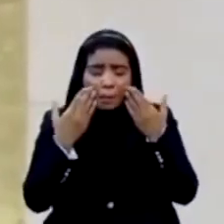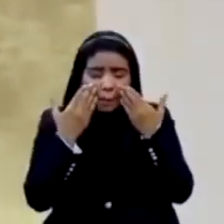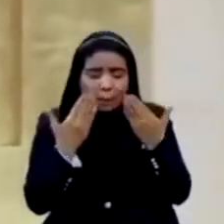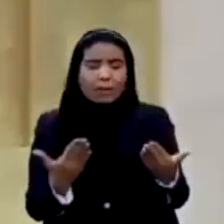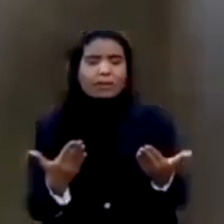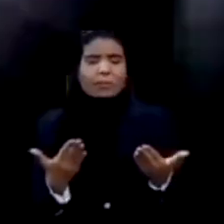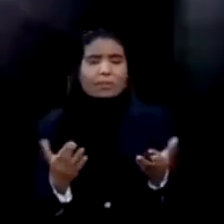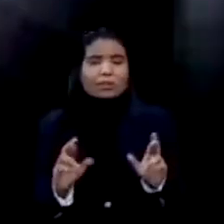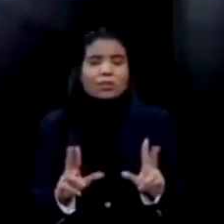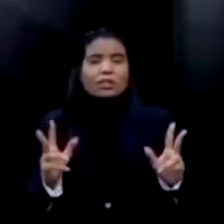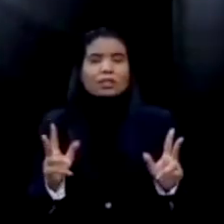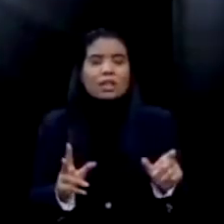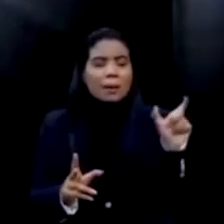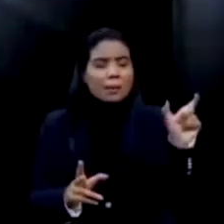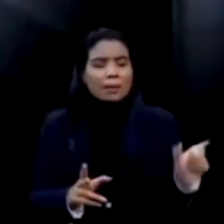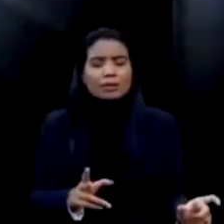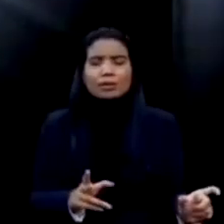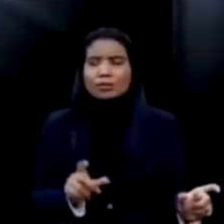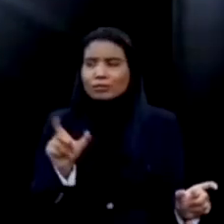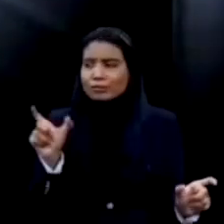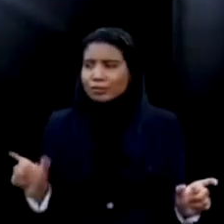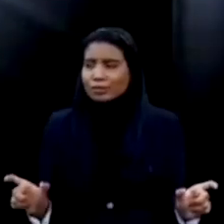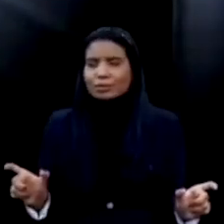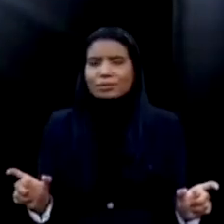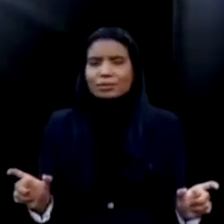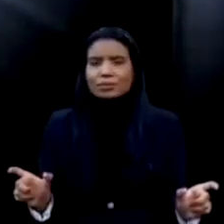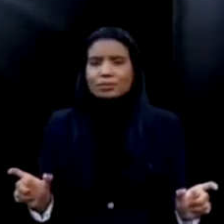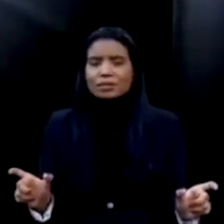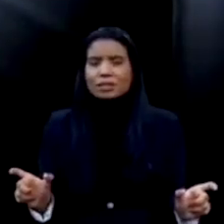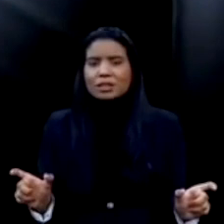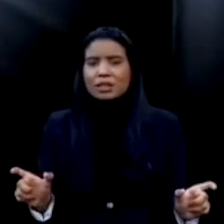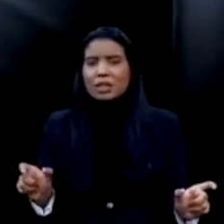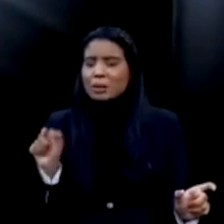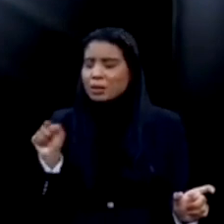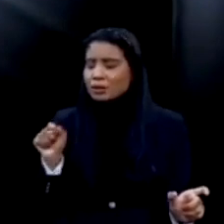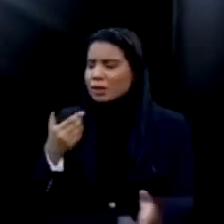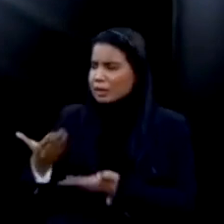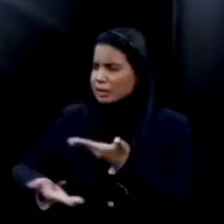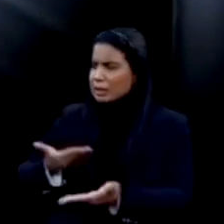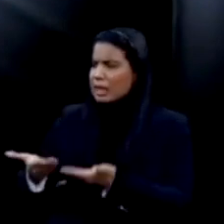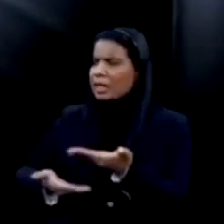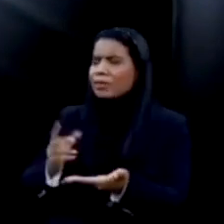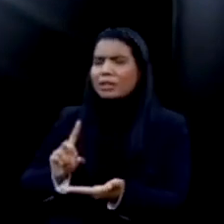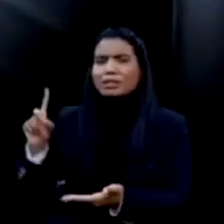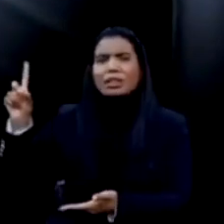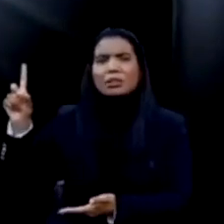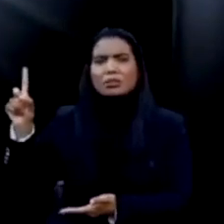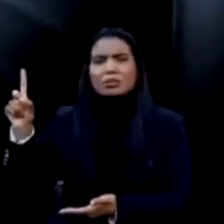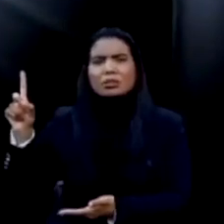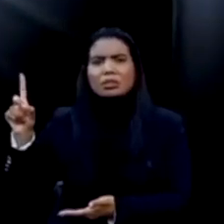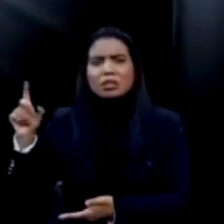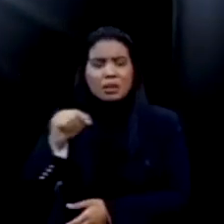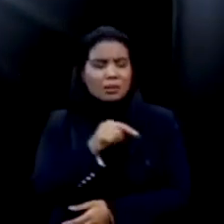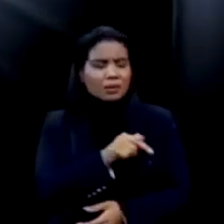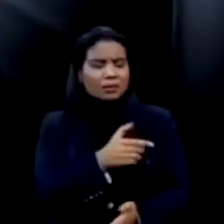discernir 'aces' la diferencia entre el justo y el malo entre el que sirve a dios y el